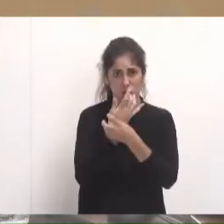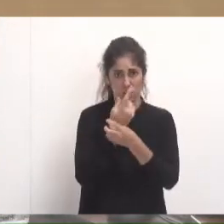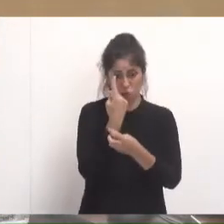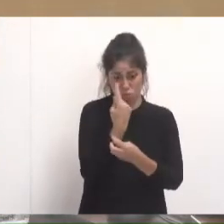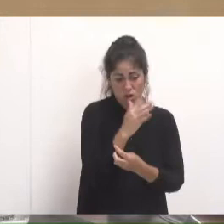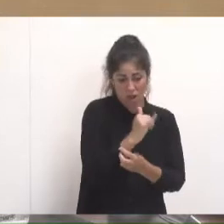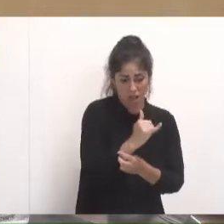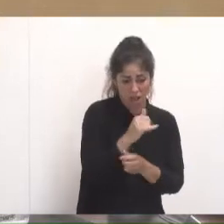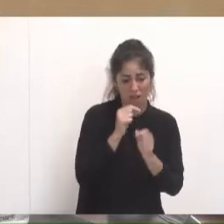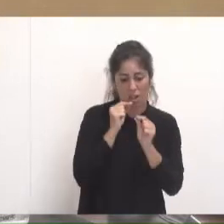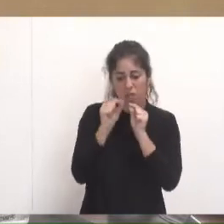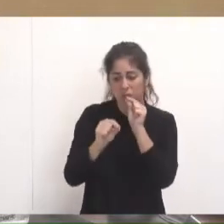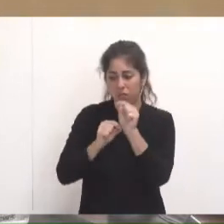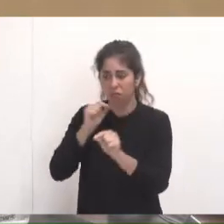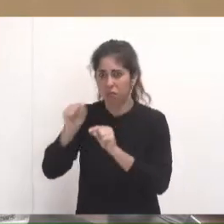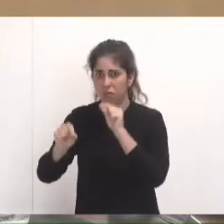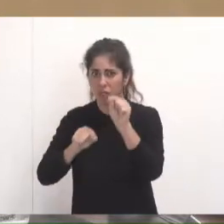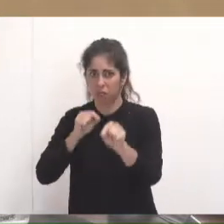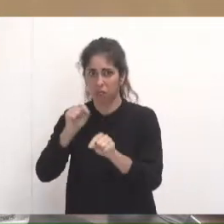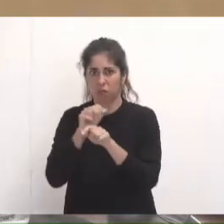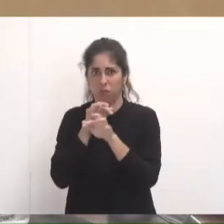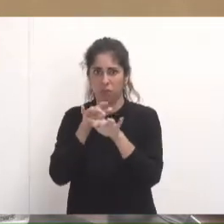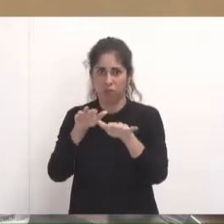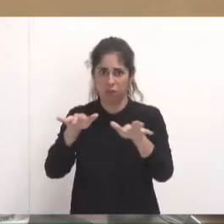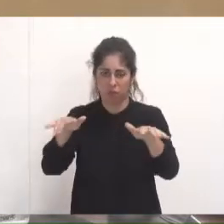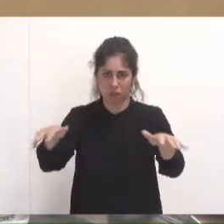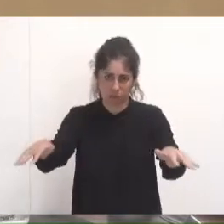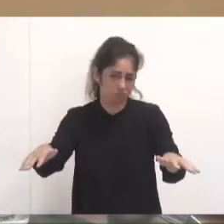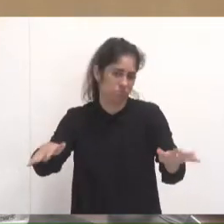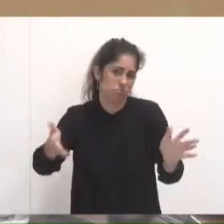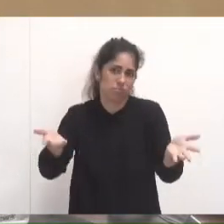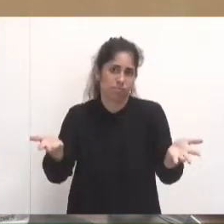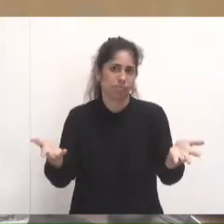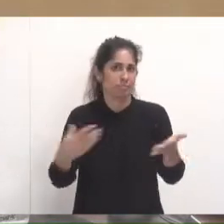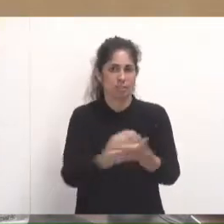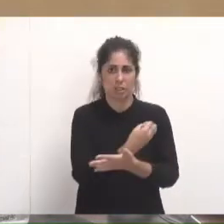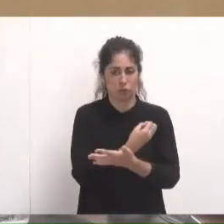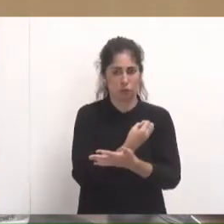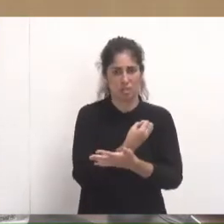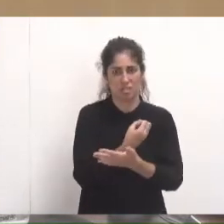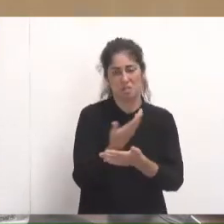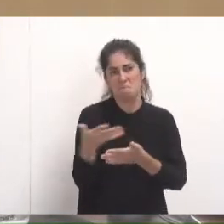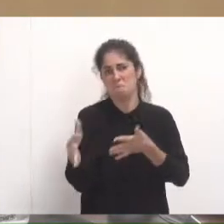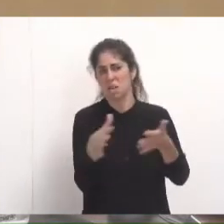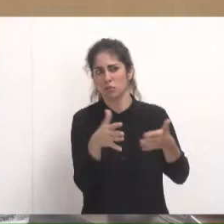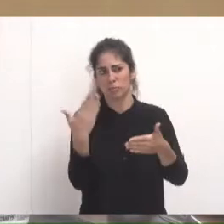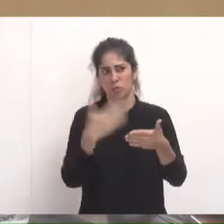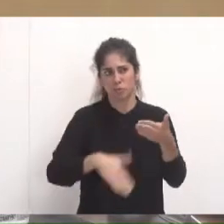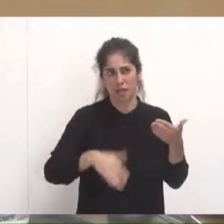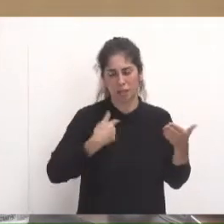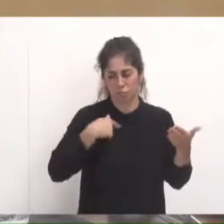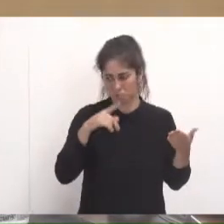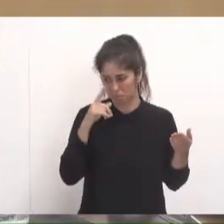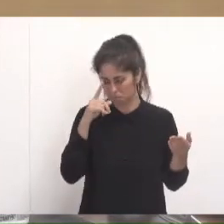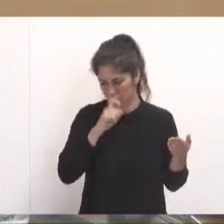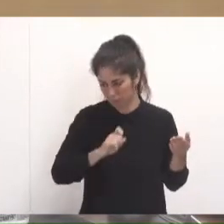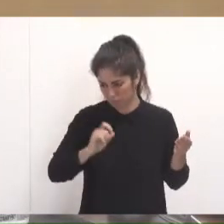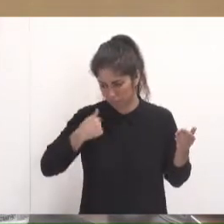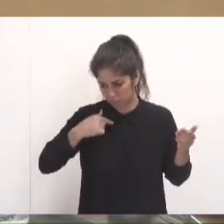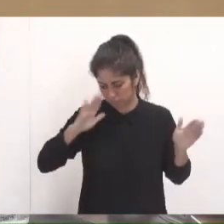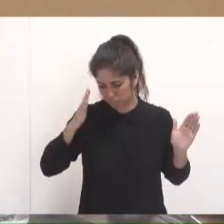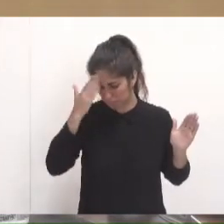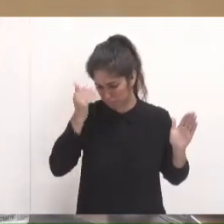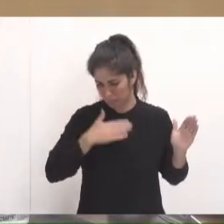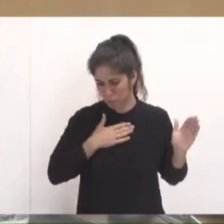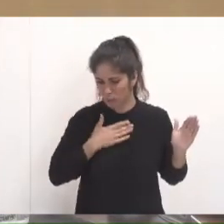van pasándose el principio activo de unas a otras, y en un plazo, creo recordar, hablo de memoria, de entre